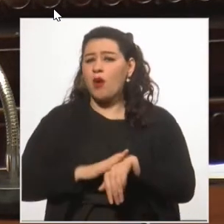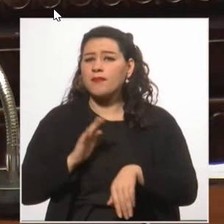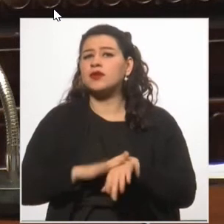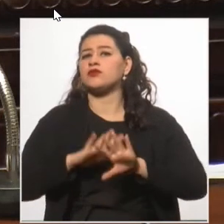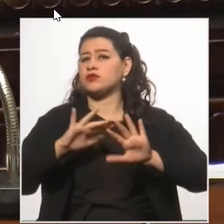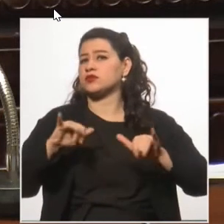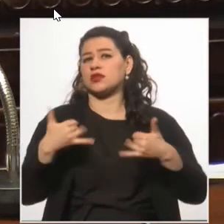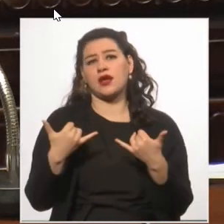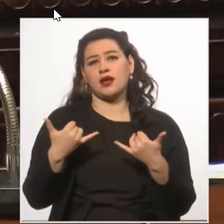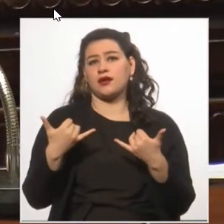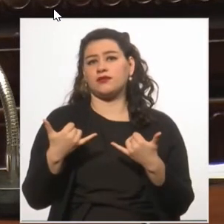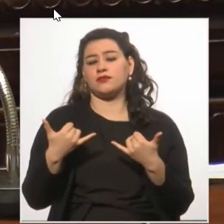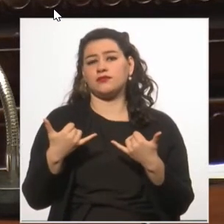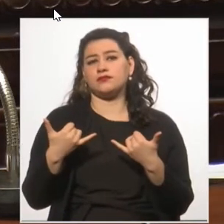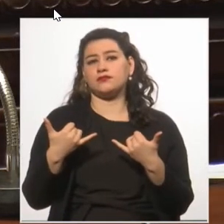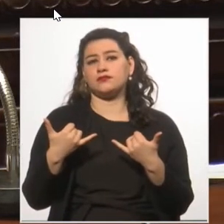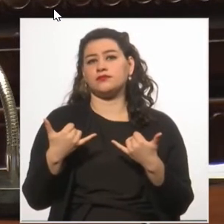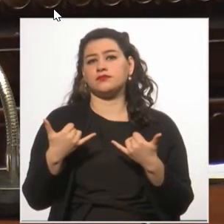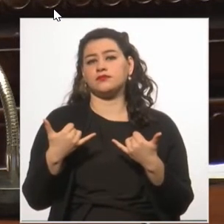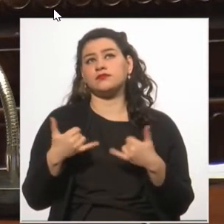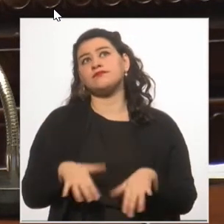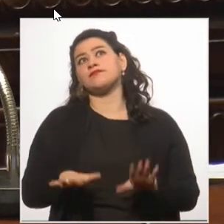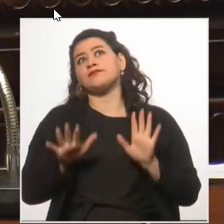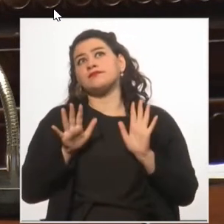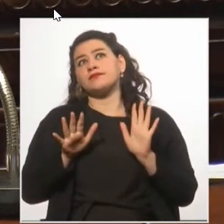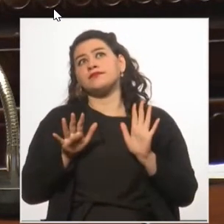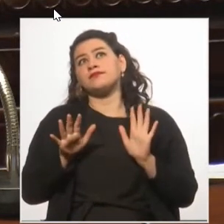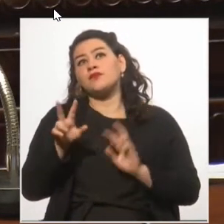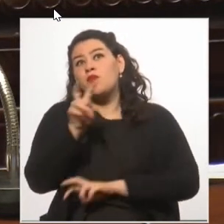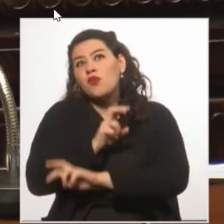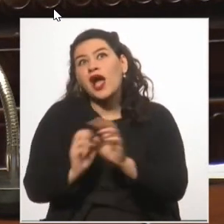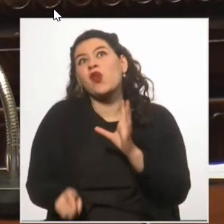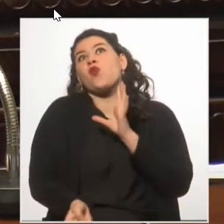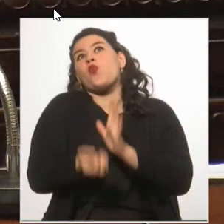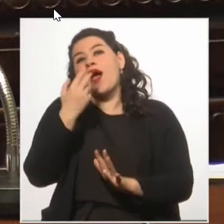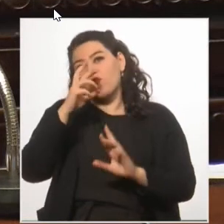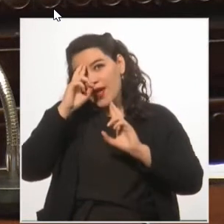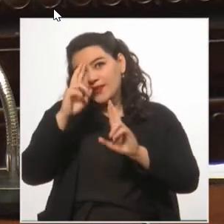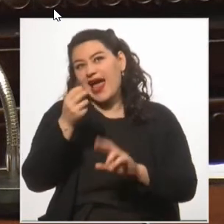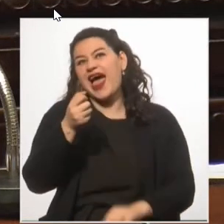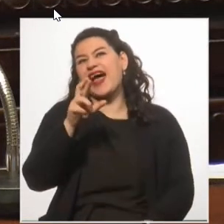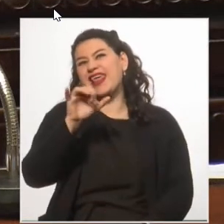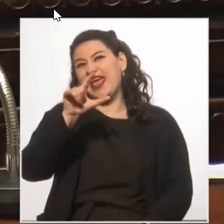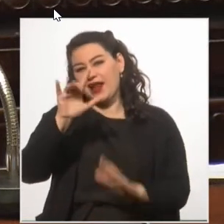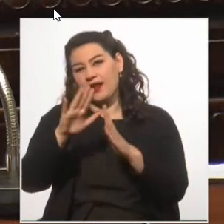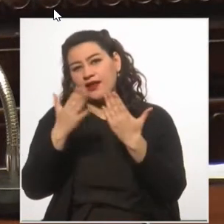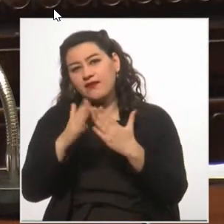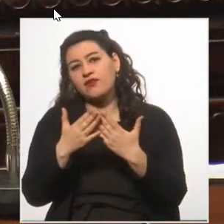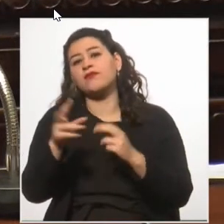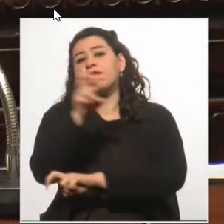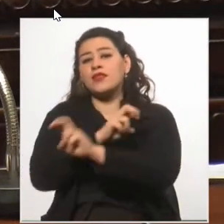ya de, en una suerte de neoarielismo, convocar a las fuerzas de la